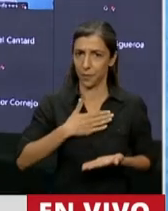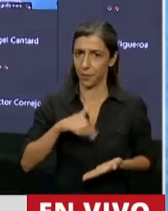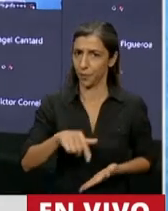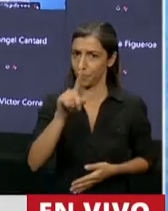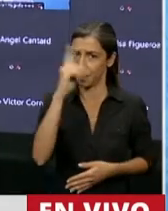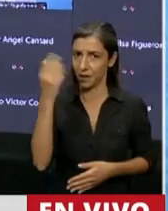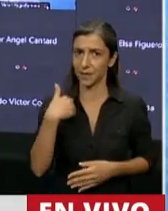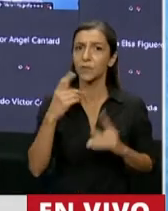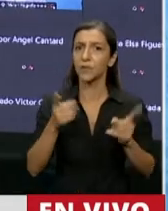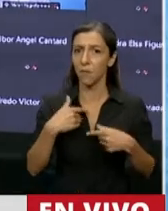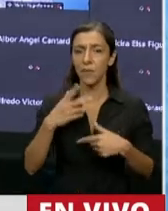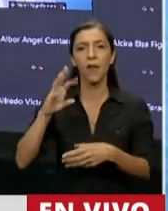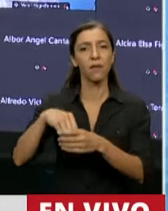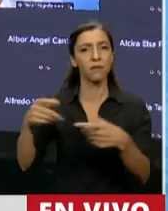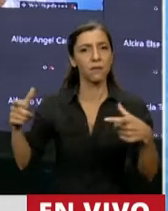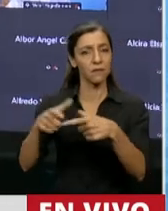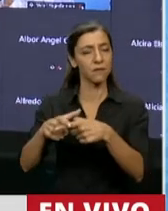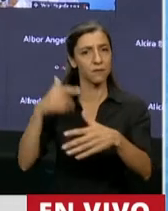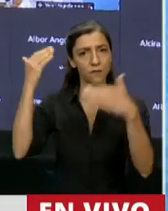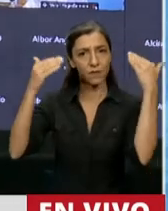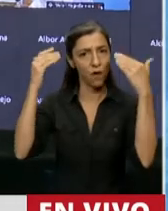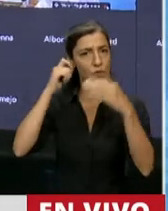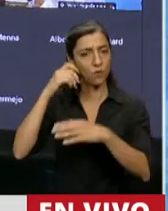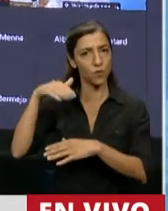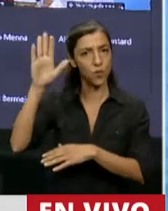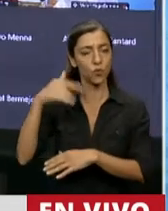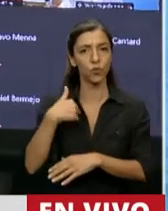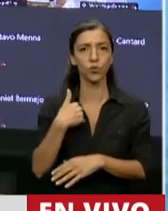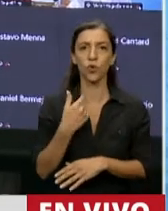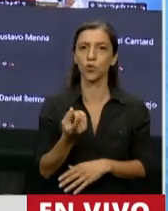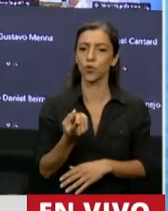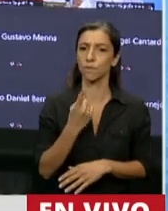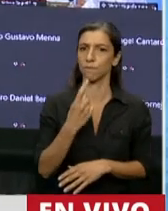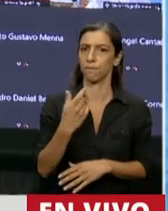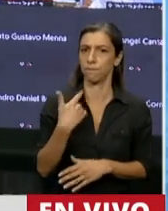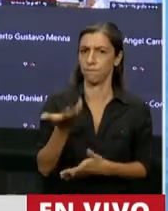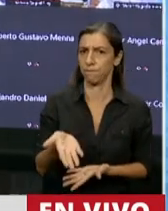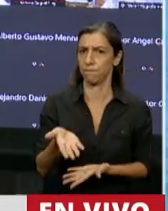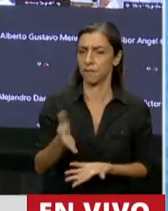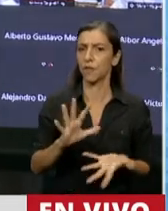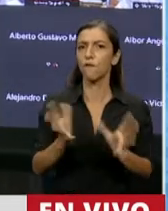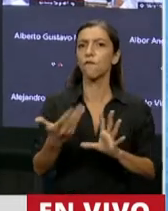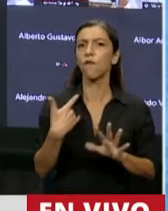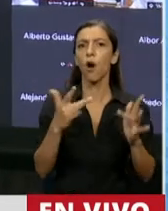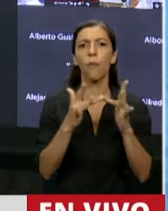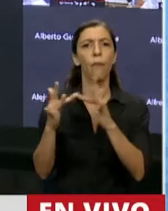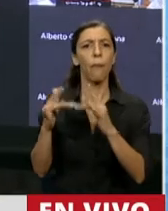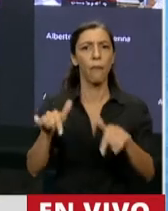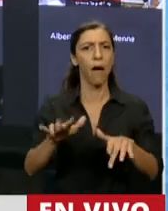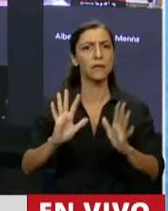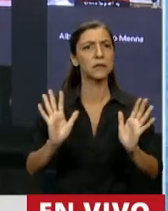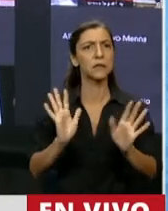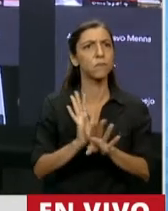la Comisión de Adultos Mayores, dado que el sistema digital permitió solamente una reunión